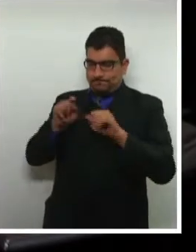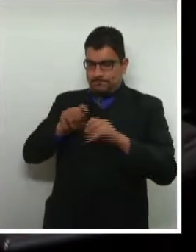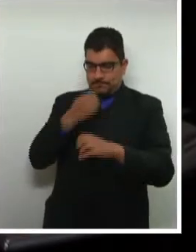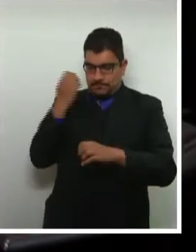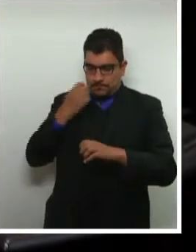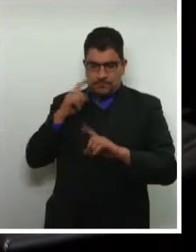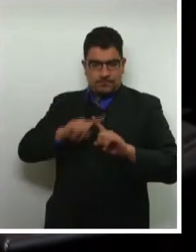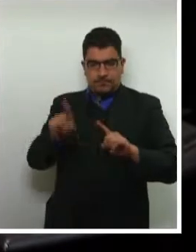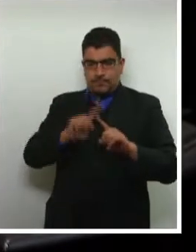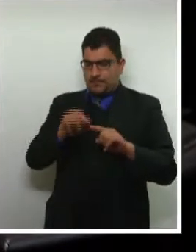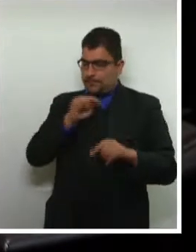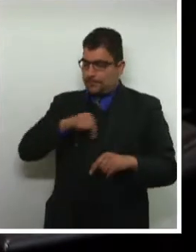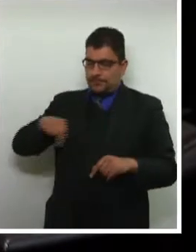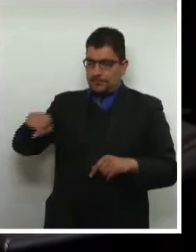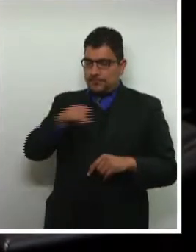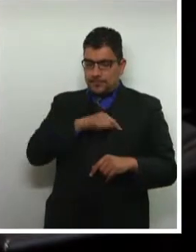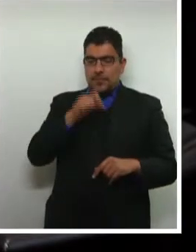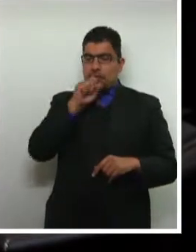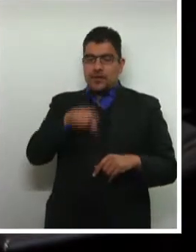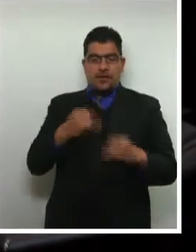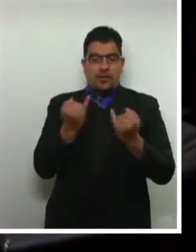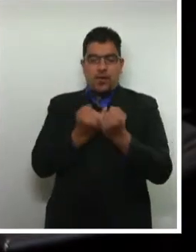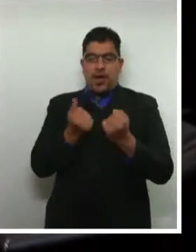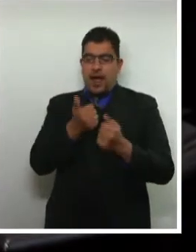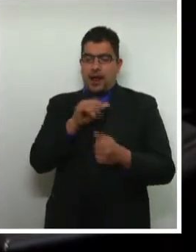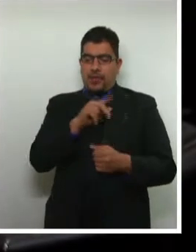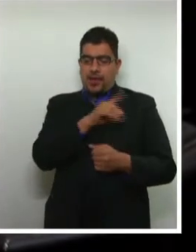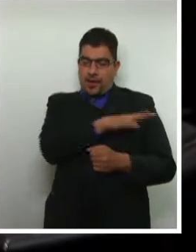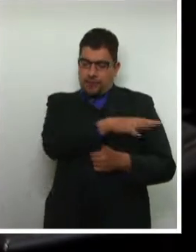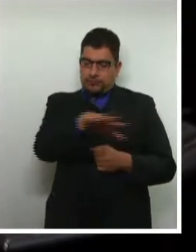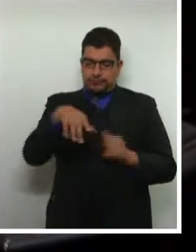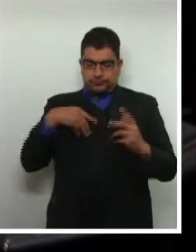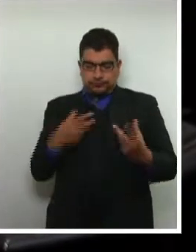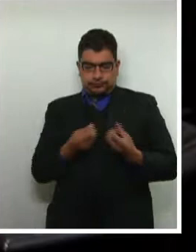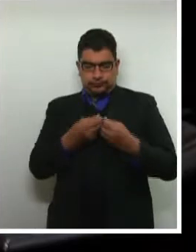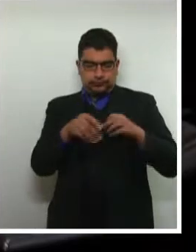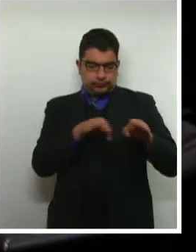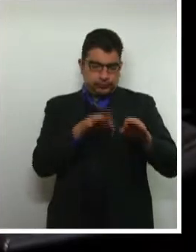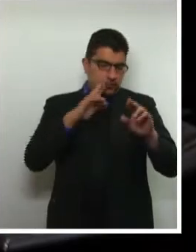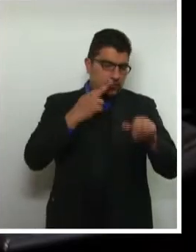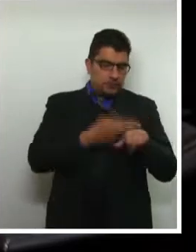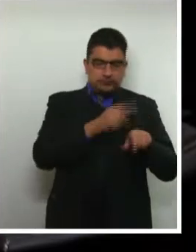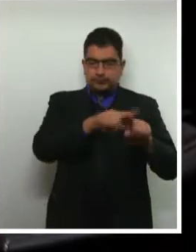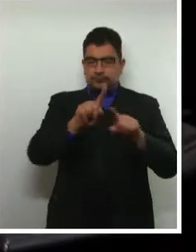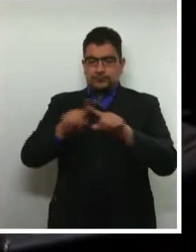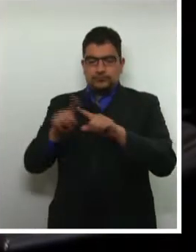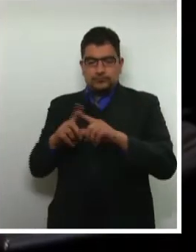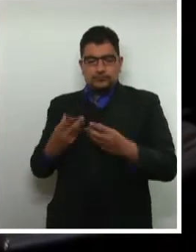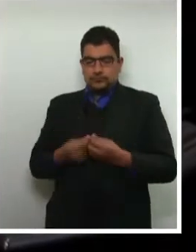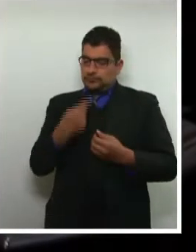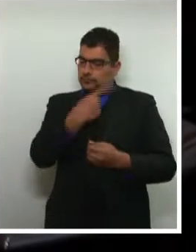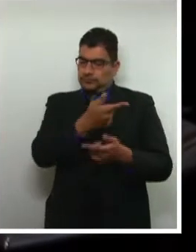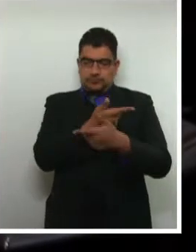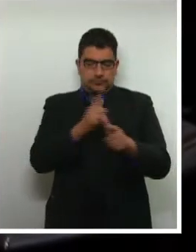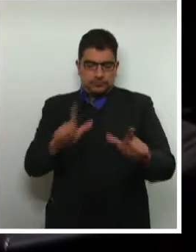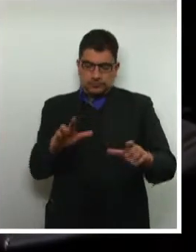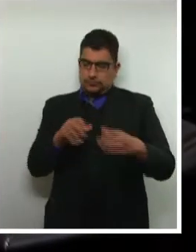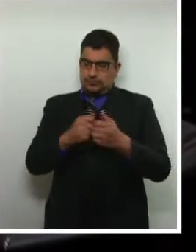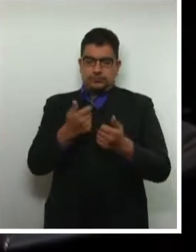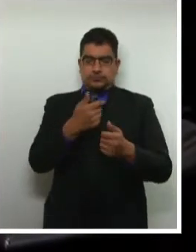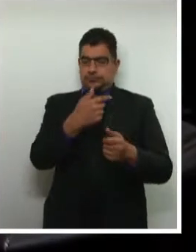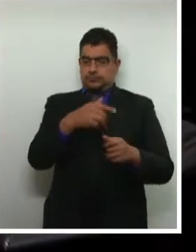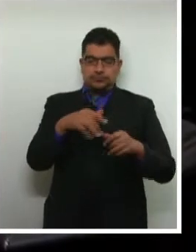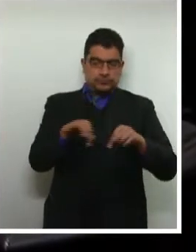académicas, así como de las alcaldías. Para el desempeño de sus funciones contará con autonomía técnica y